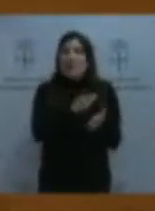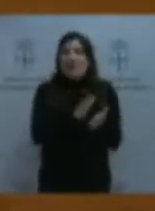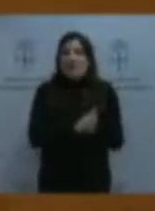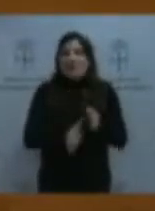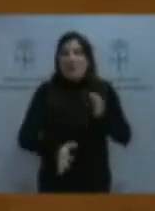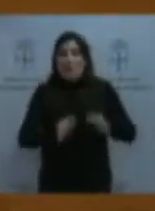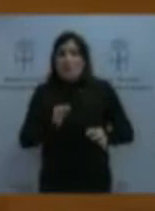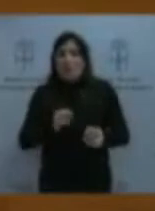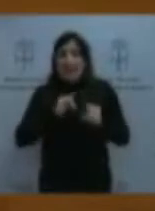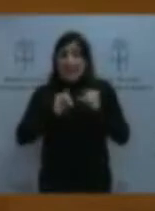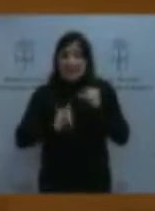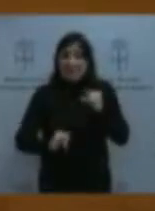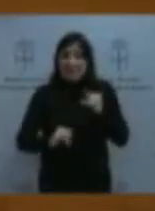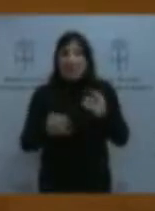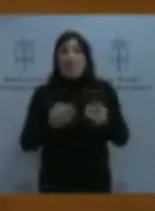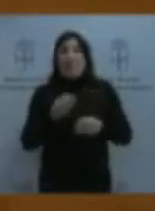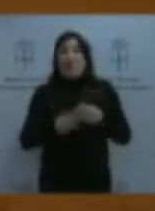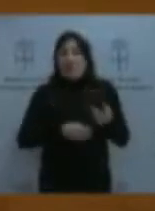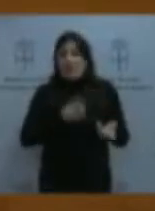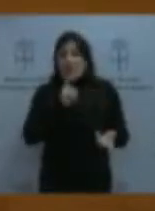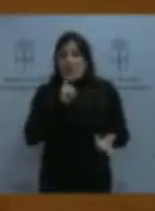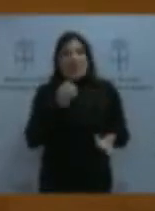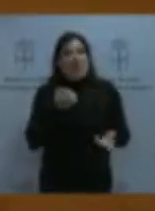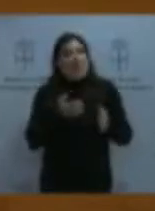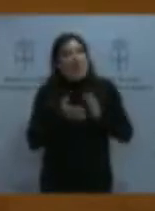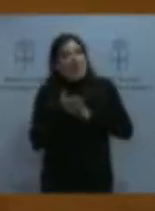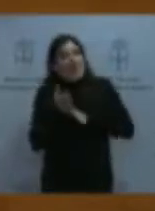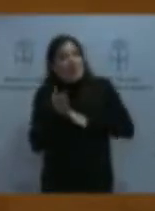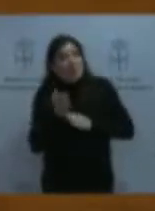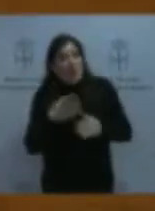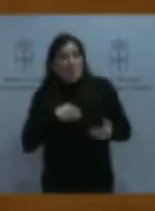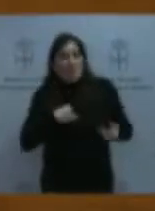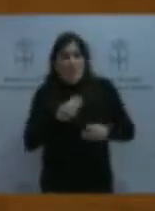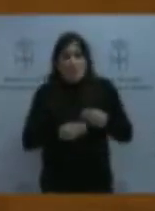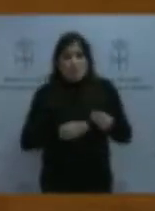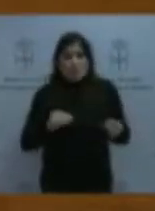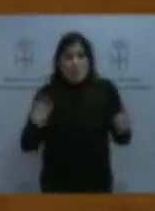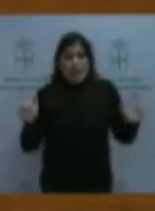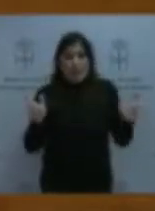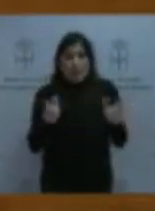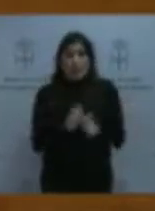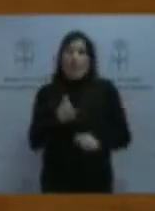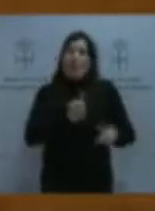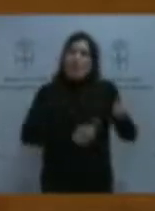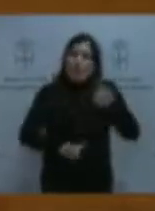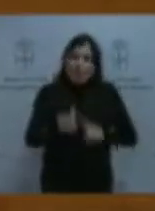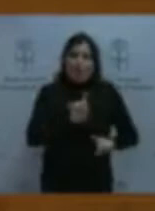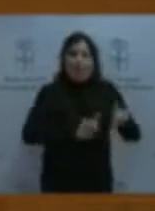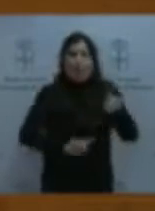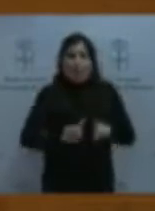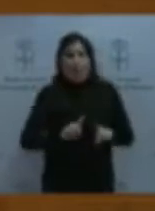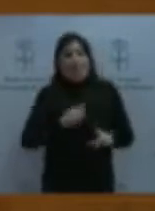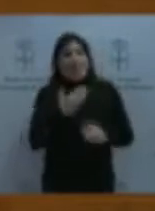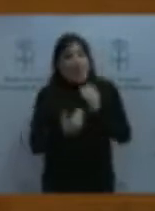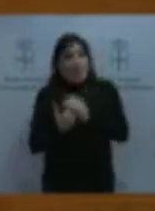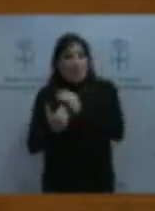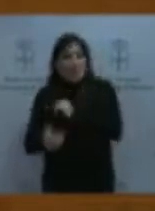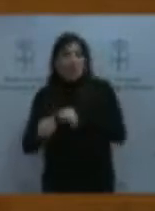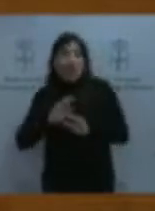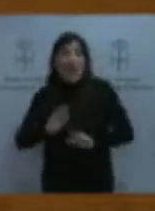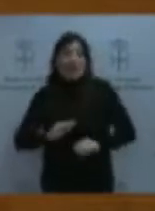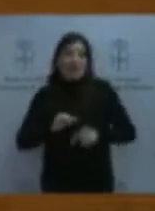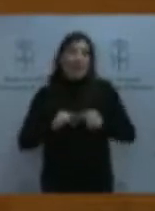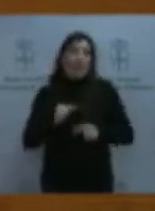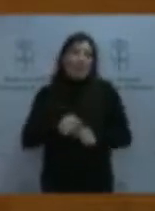tender al papel cero, pero los problemas son continuos, los fallos muy graves y las consecuencias las está pagando el personal y también la ciudadanía en